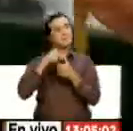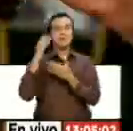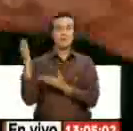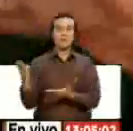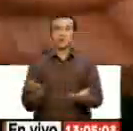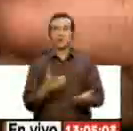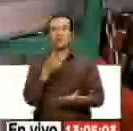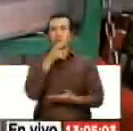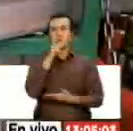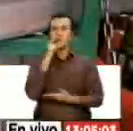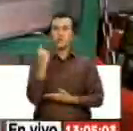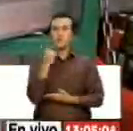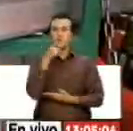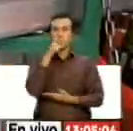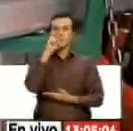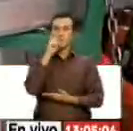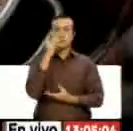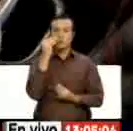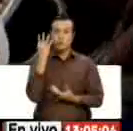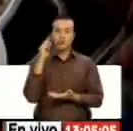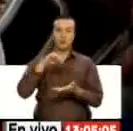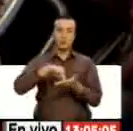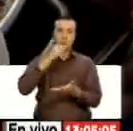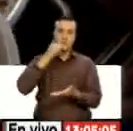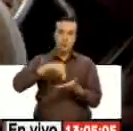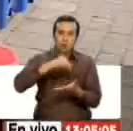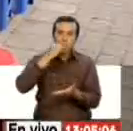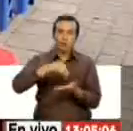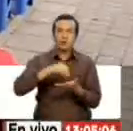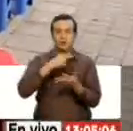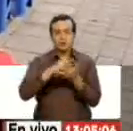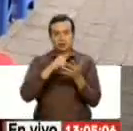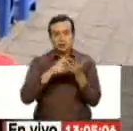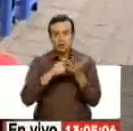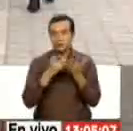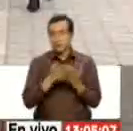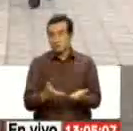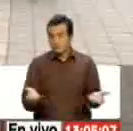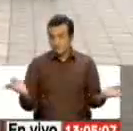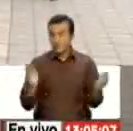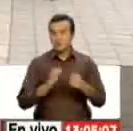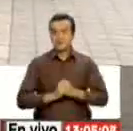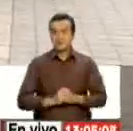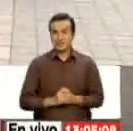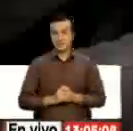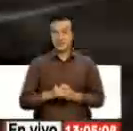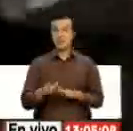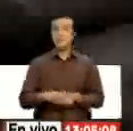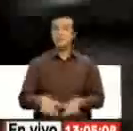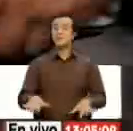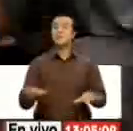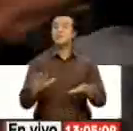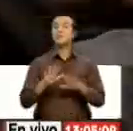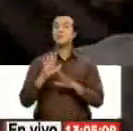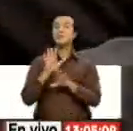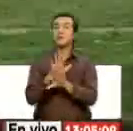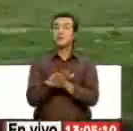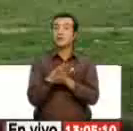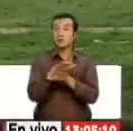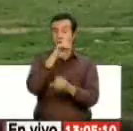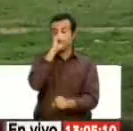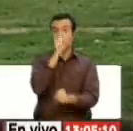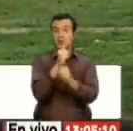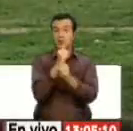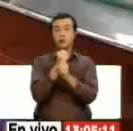jugo, venga el jugo! Tengo motecito con arvejas, su picadillo. Y es que la Alameda también ha servido como fuente de trabajo